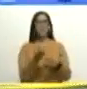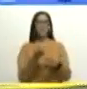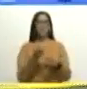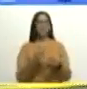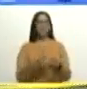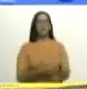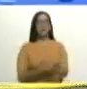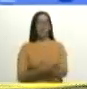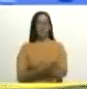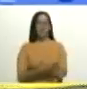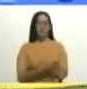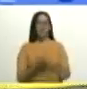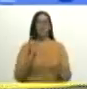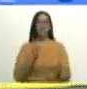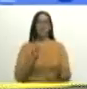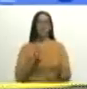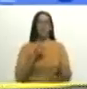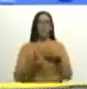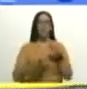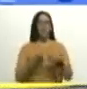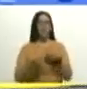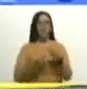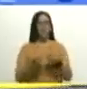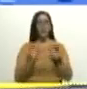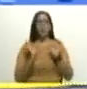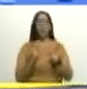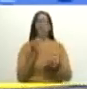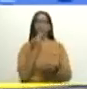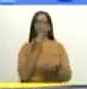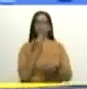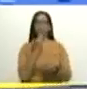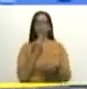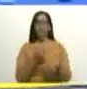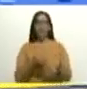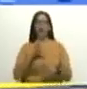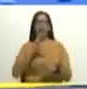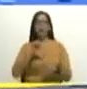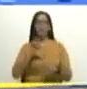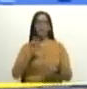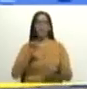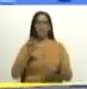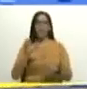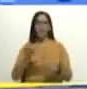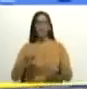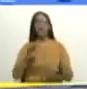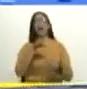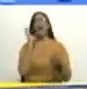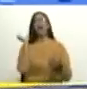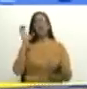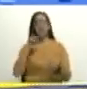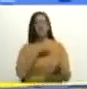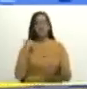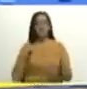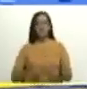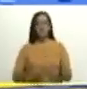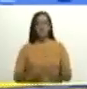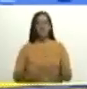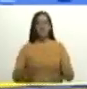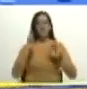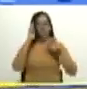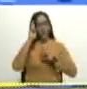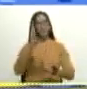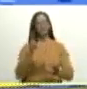Hermanamiento que deben efectuar muy pronto a Shenzhen, a Shanghái y a Shandong los